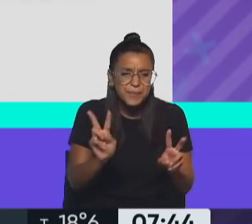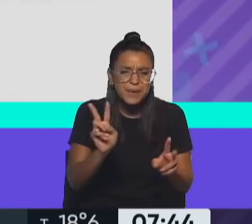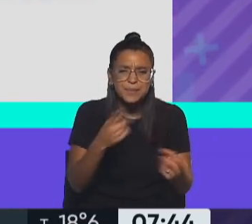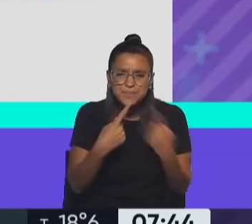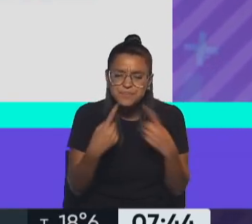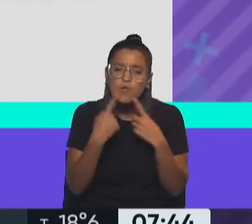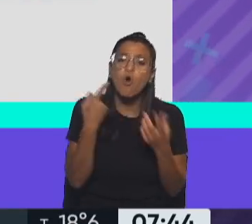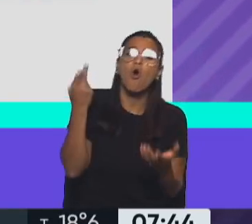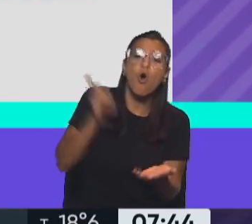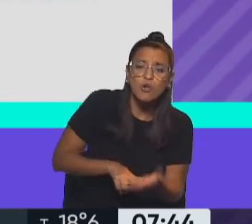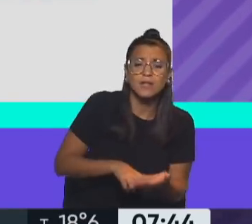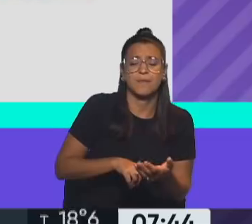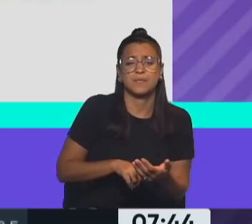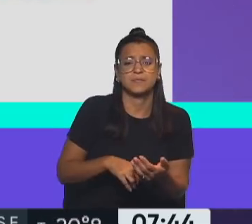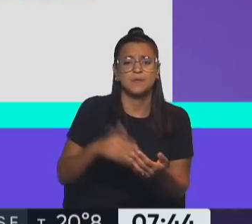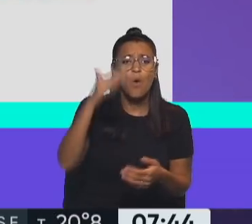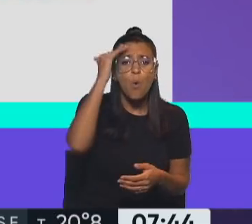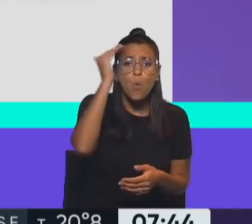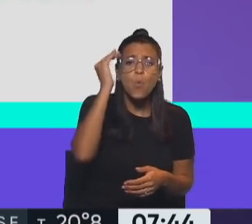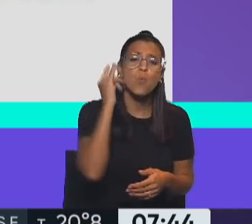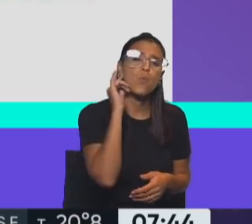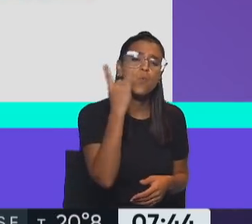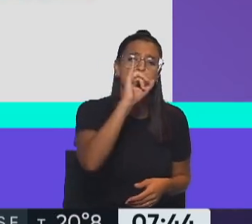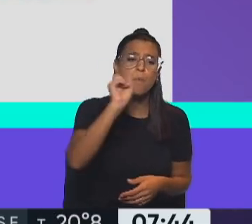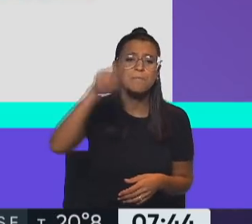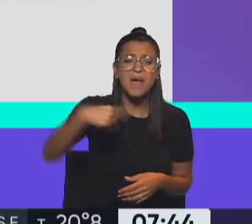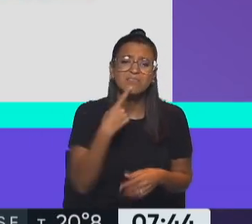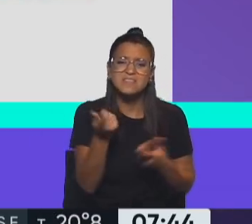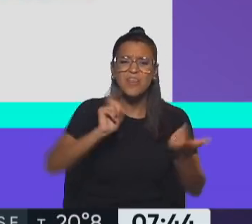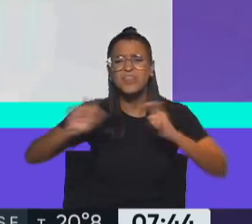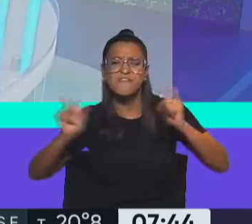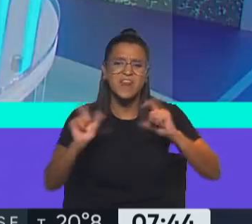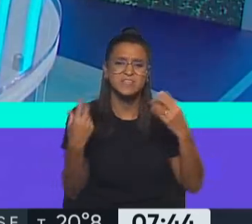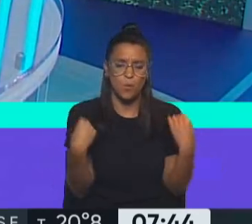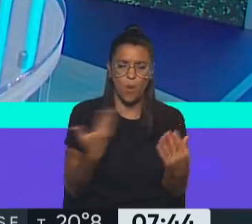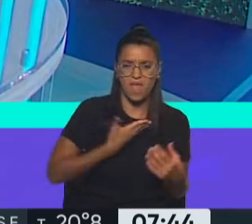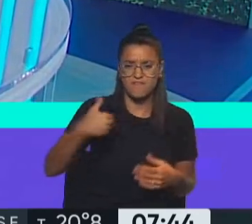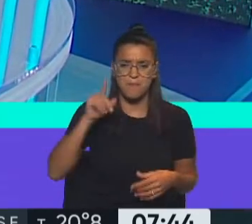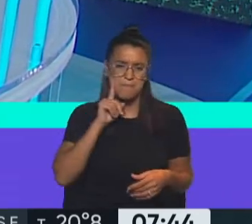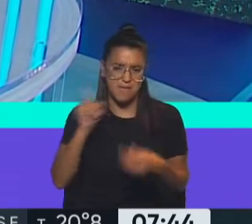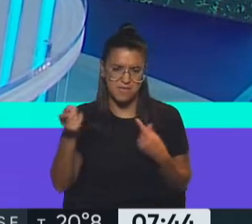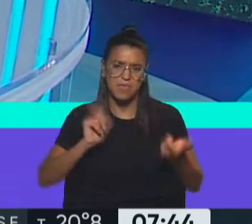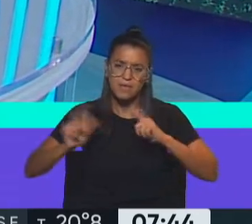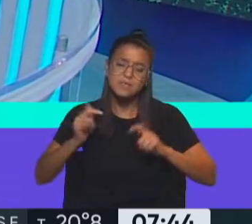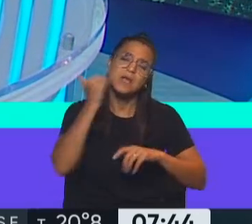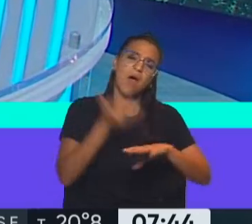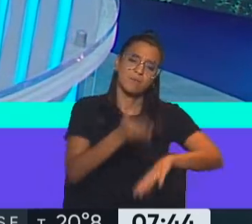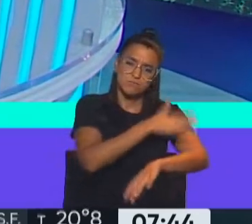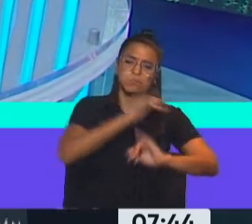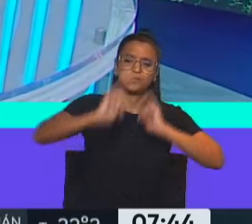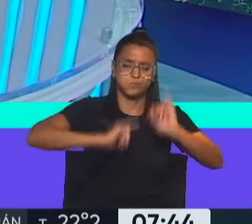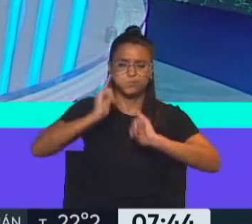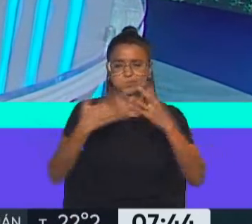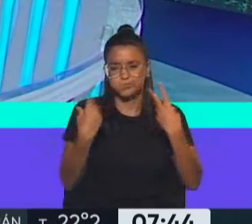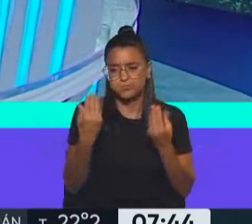es que nuevamente Guzmán dice cuáles son las diferencias que hay con el Fondo Monetario, que ya las venimos mencionando, que